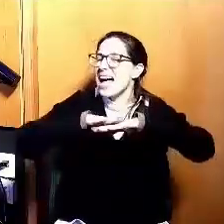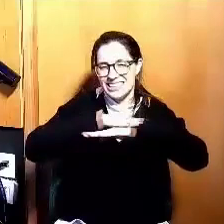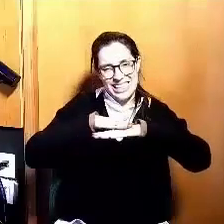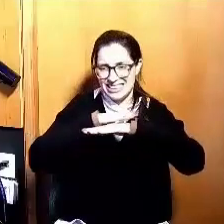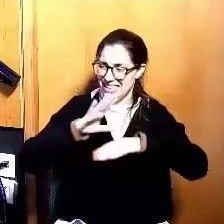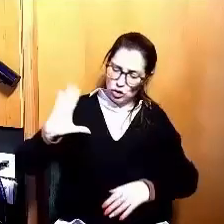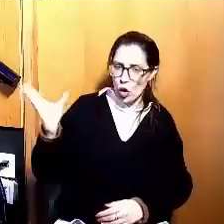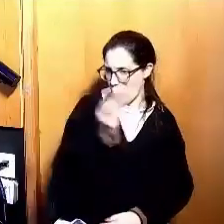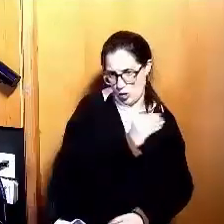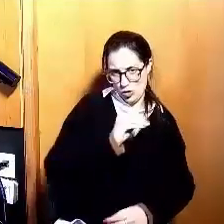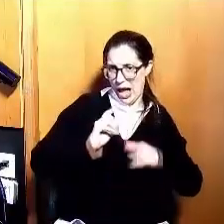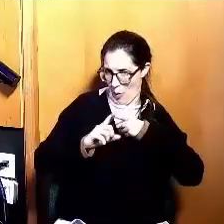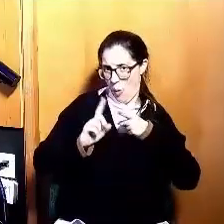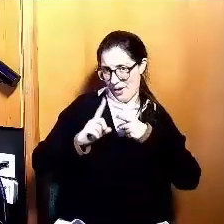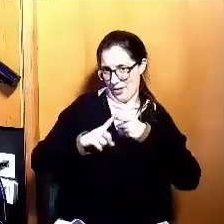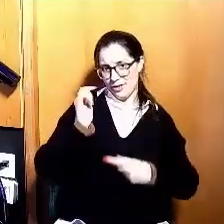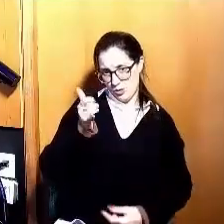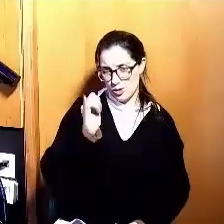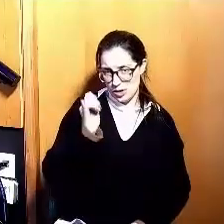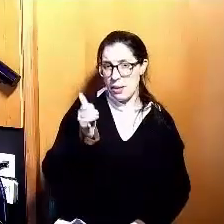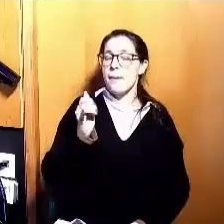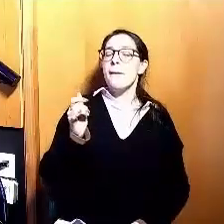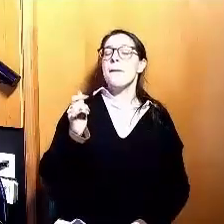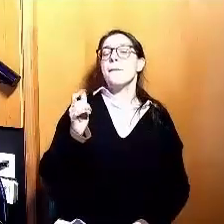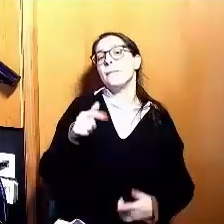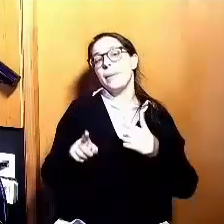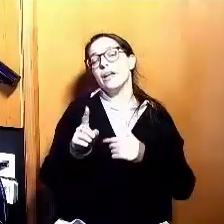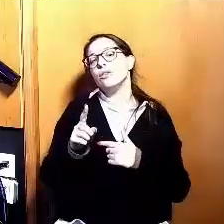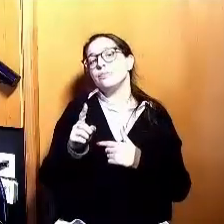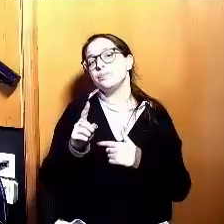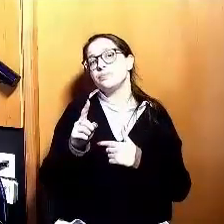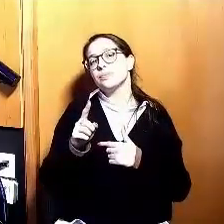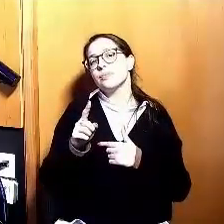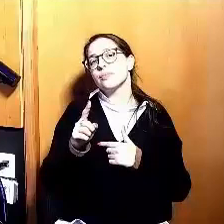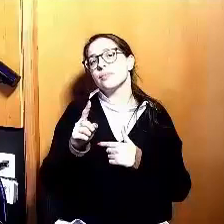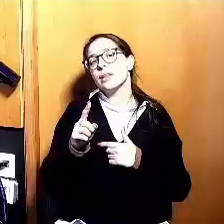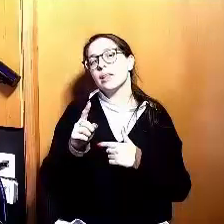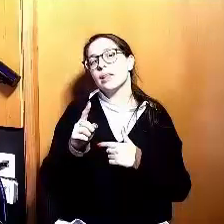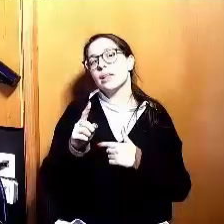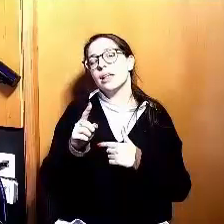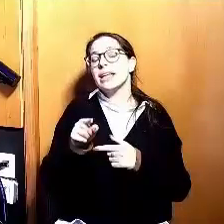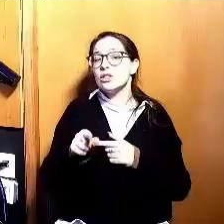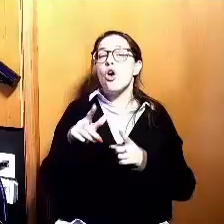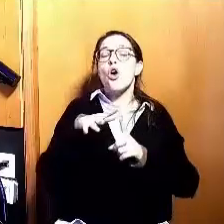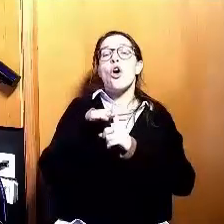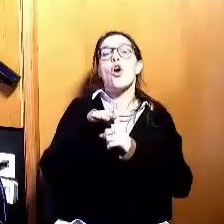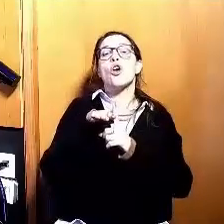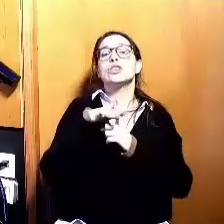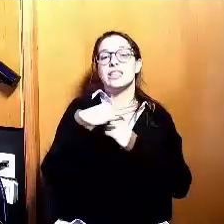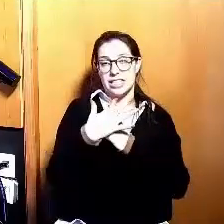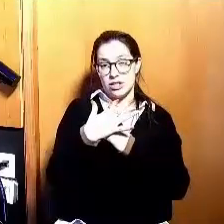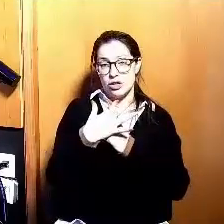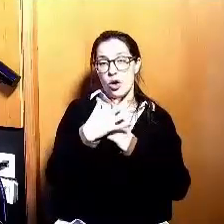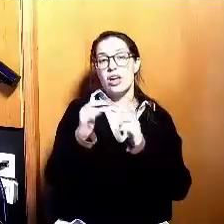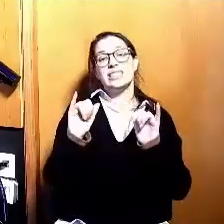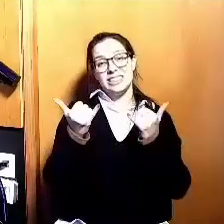duda, pues hay un costo de oportunidad de los recursos que se usan para esto u otro. Y en un contexto donde la agenda ya